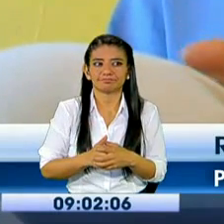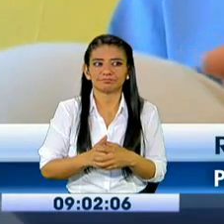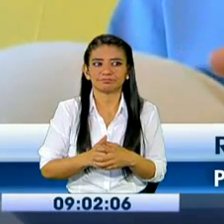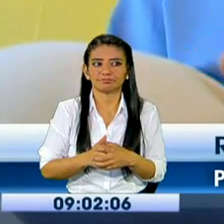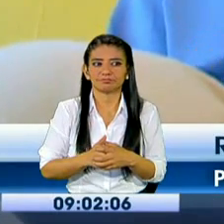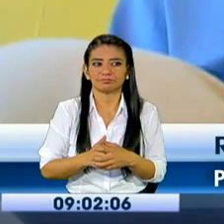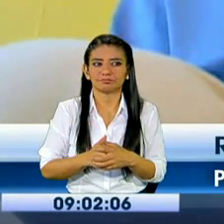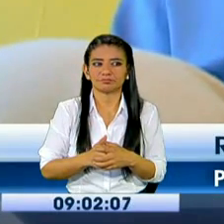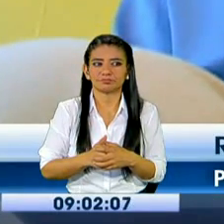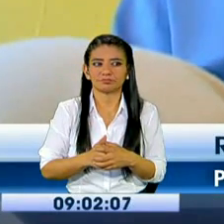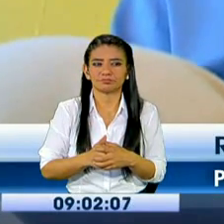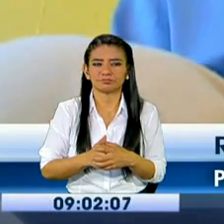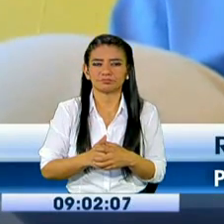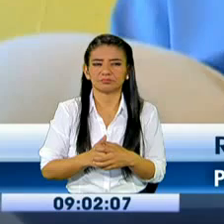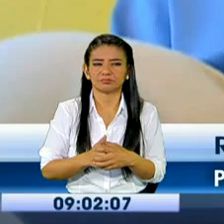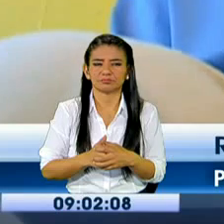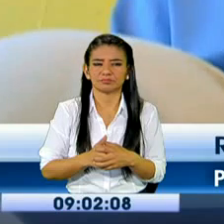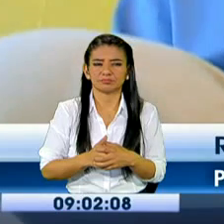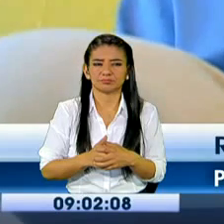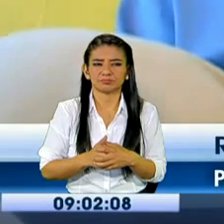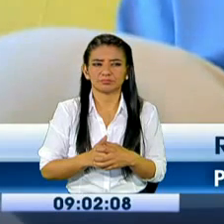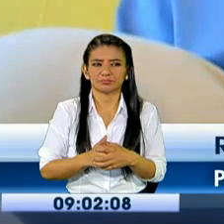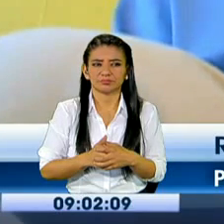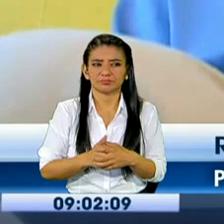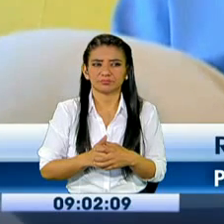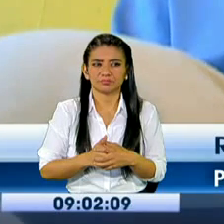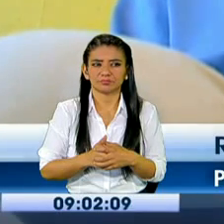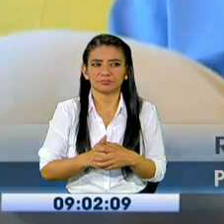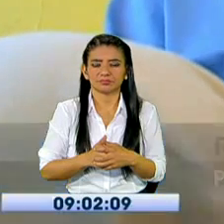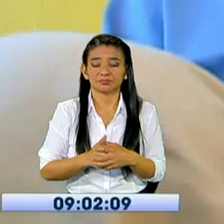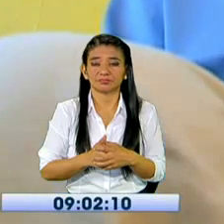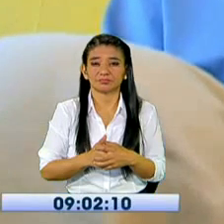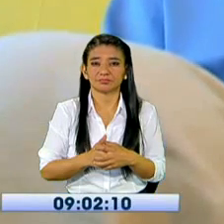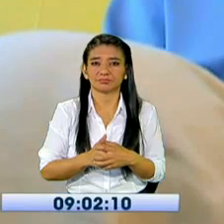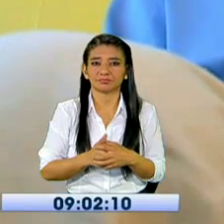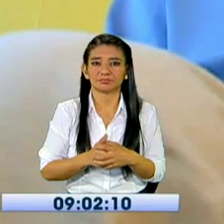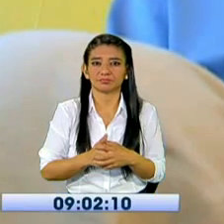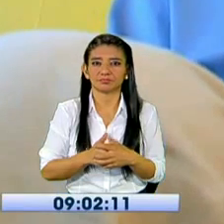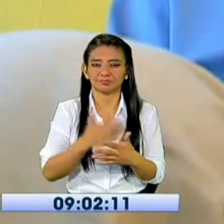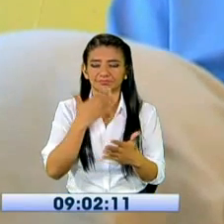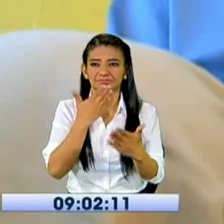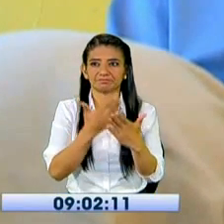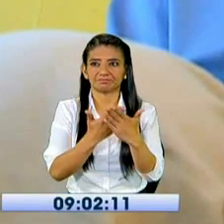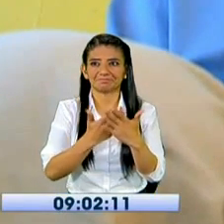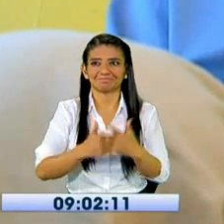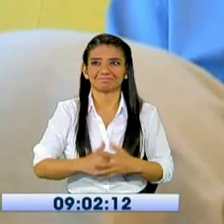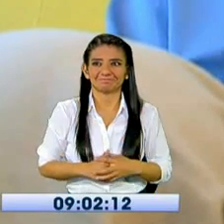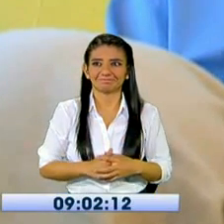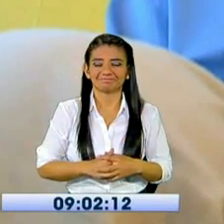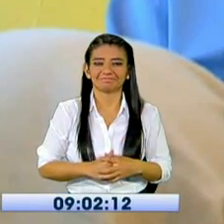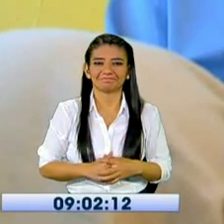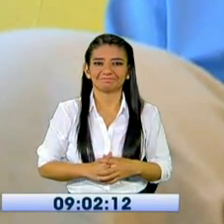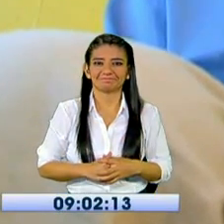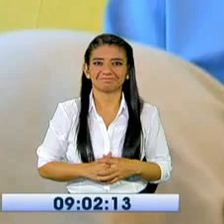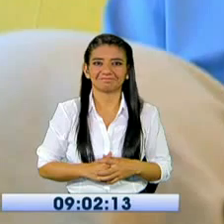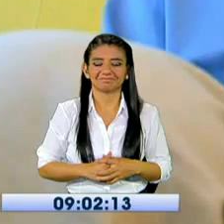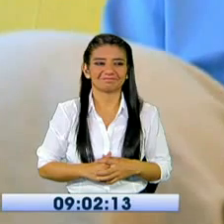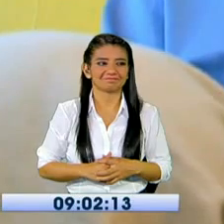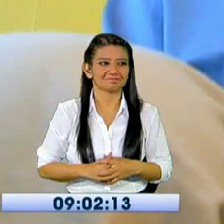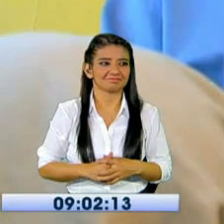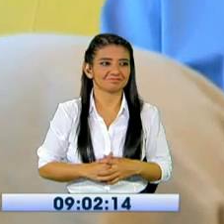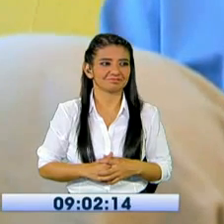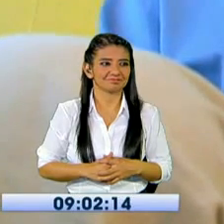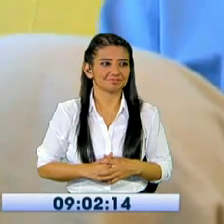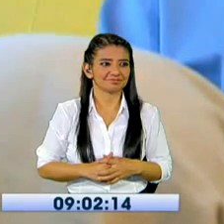En ruso se dice espasiva y en árabe chocran. Es gracias. Informó Héctor